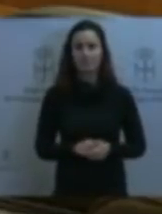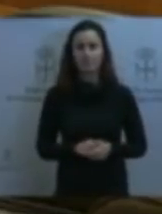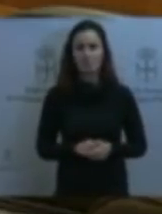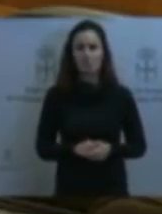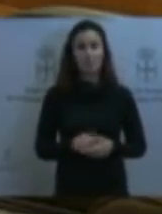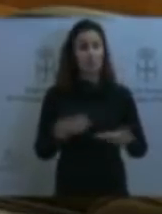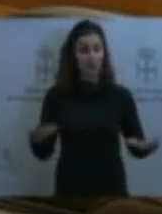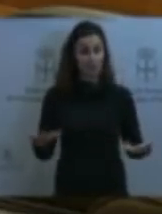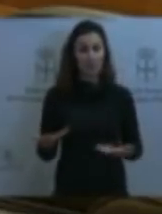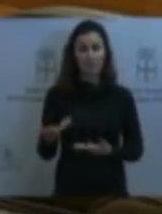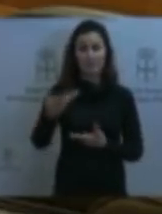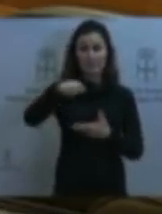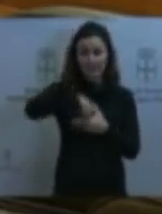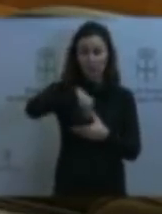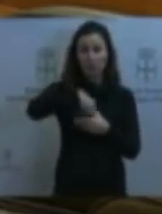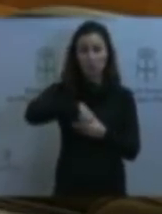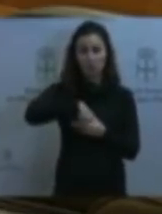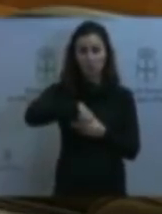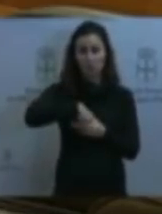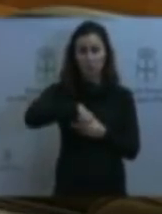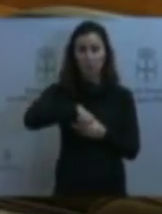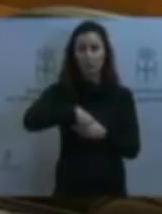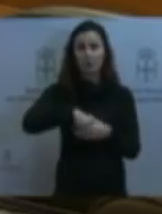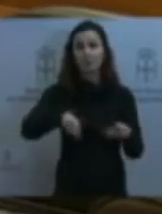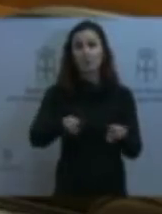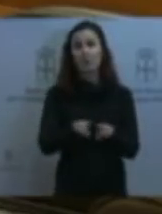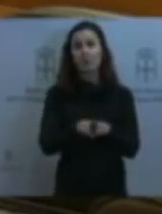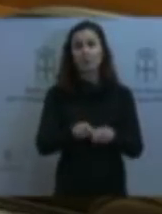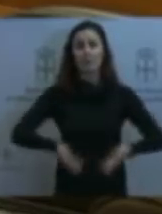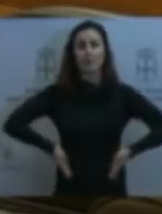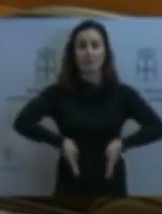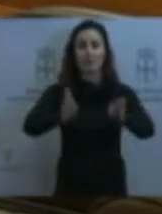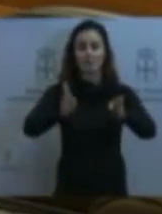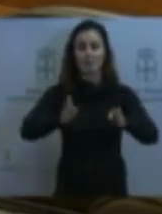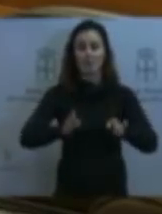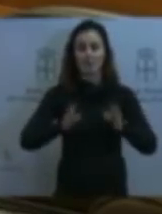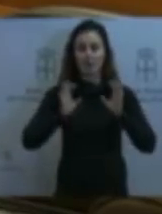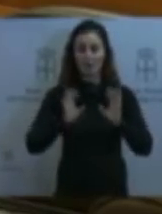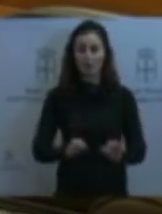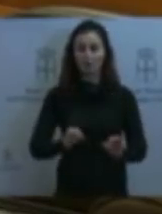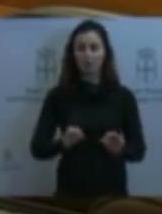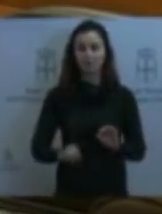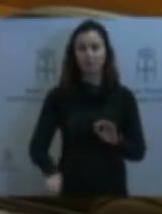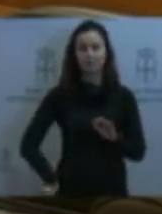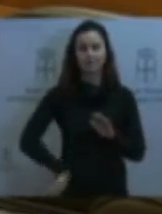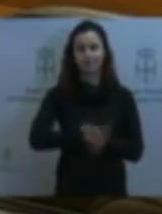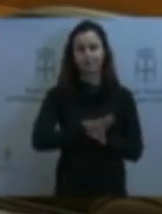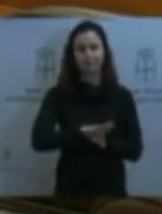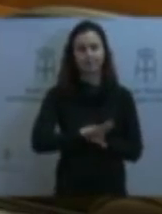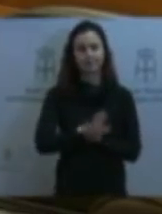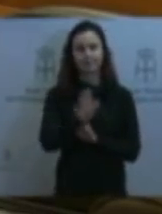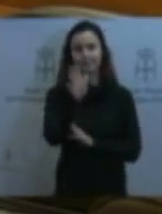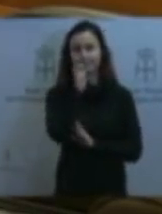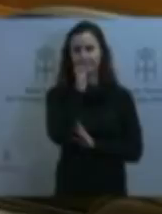o bautiza la obra del corredor del suroccidente como una chapuza monumental. No sé si a usted llegó